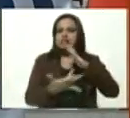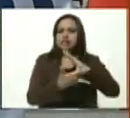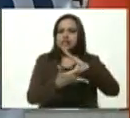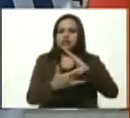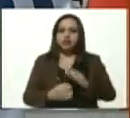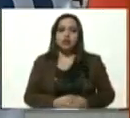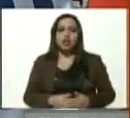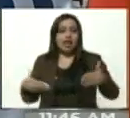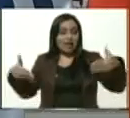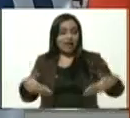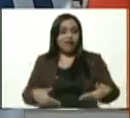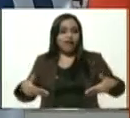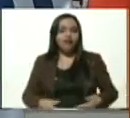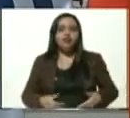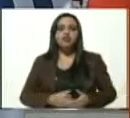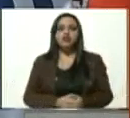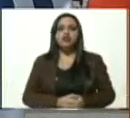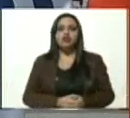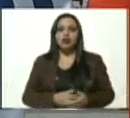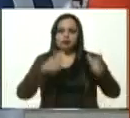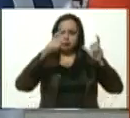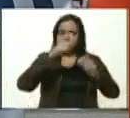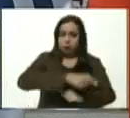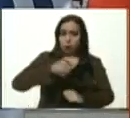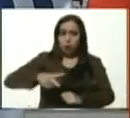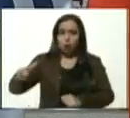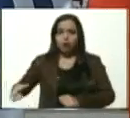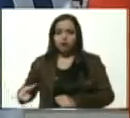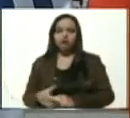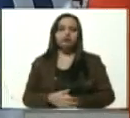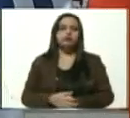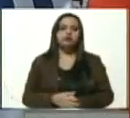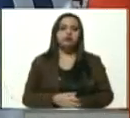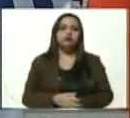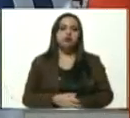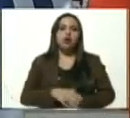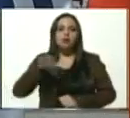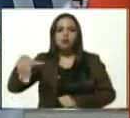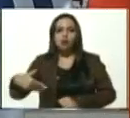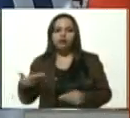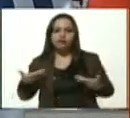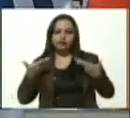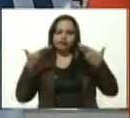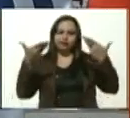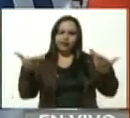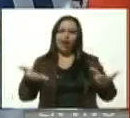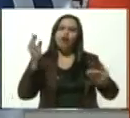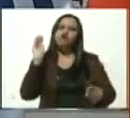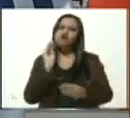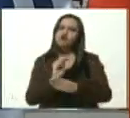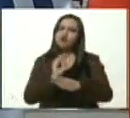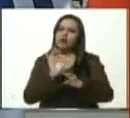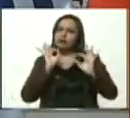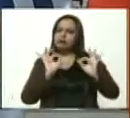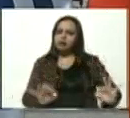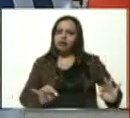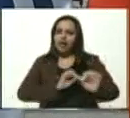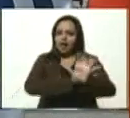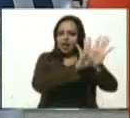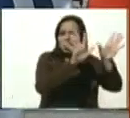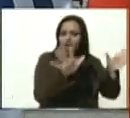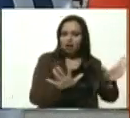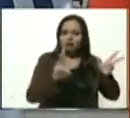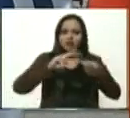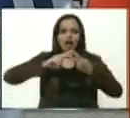su esfuerzo cívico para garantizar la pulcritud, la